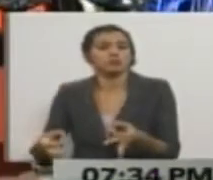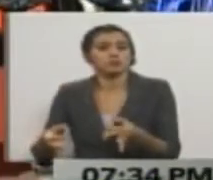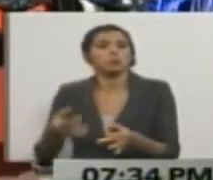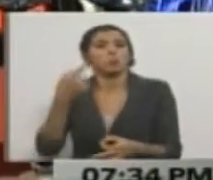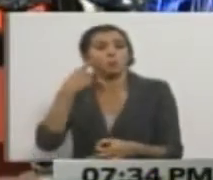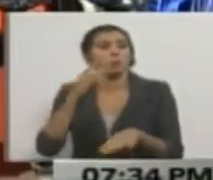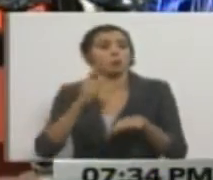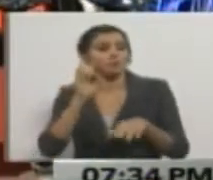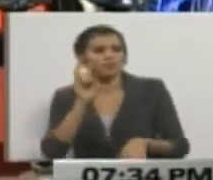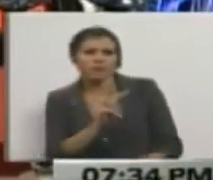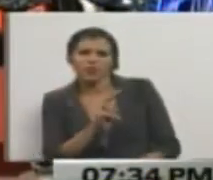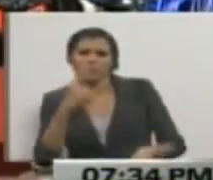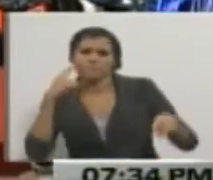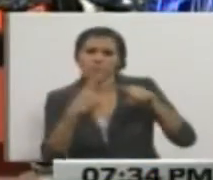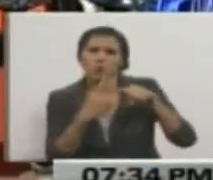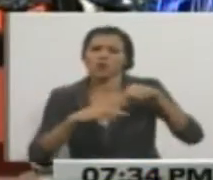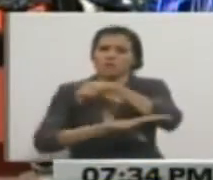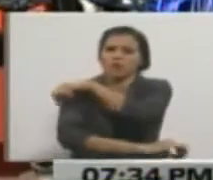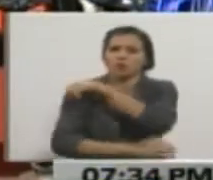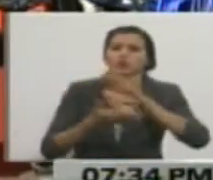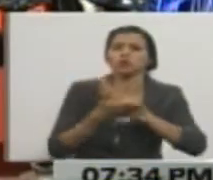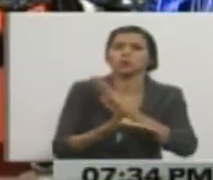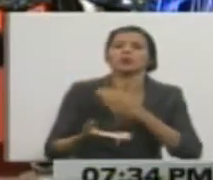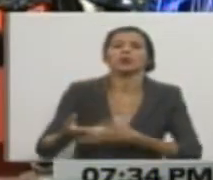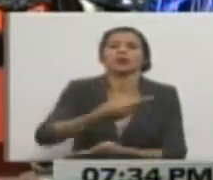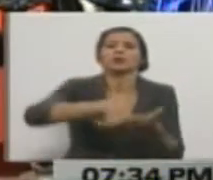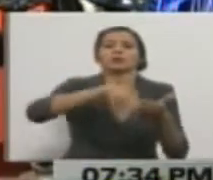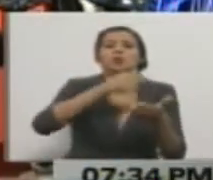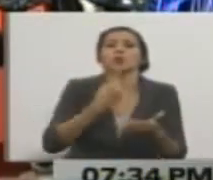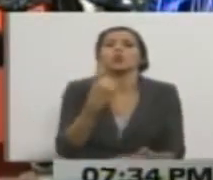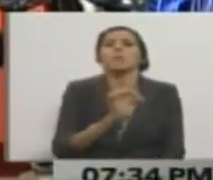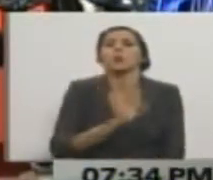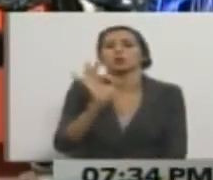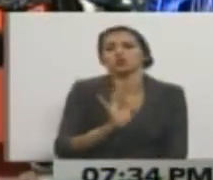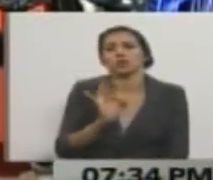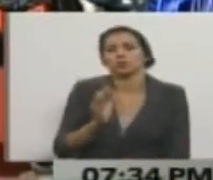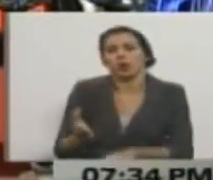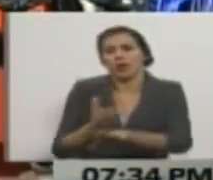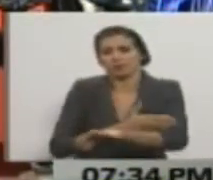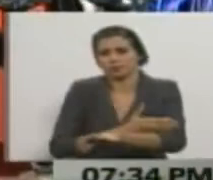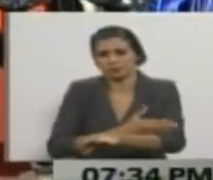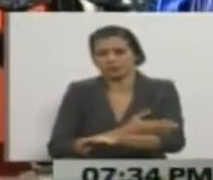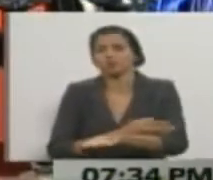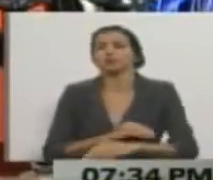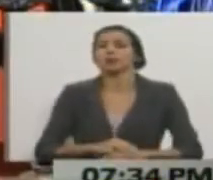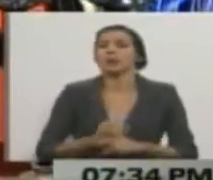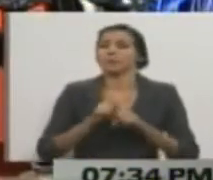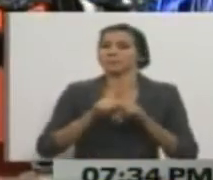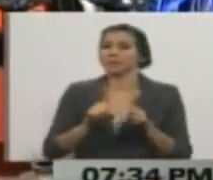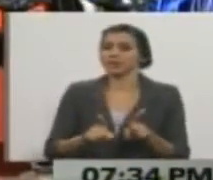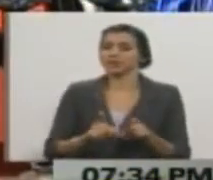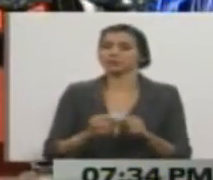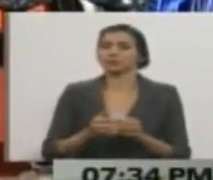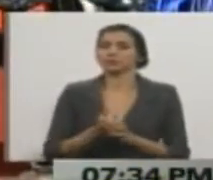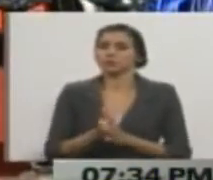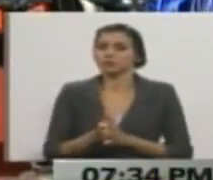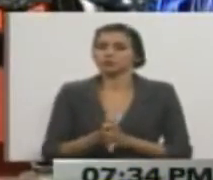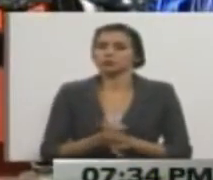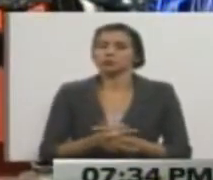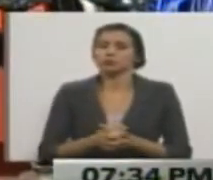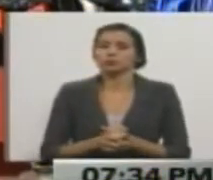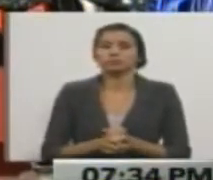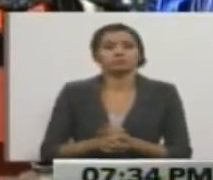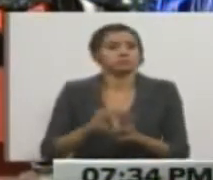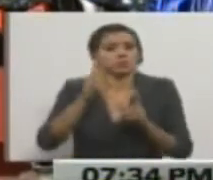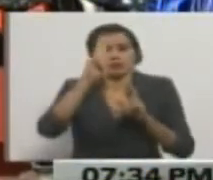fraude relacionados con la recolección de ese 1% de manifestaciones de voluntad. Sin embargo, en respeto al